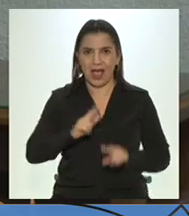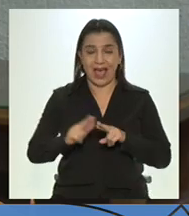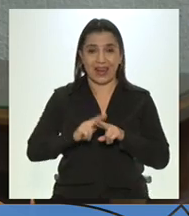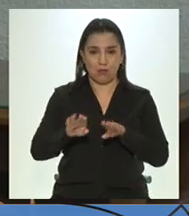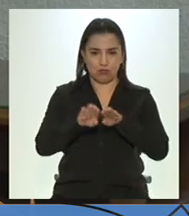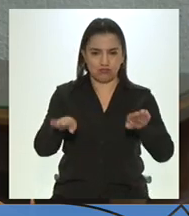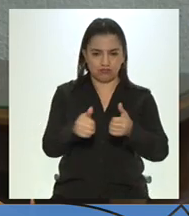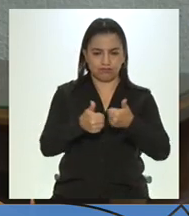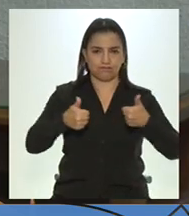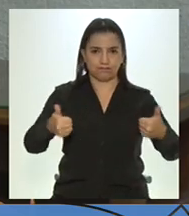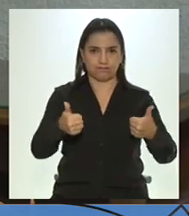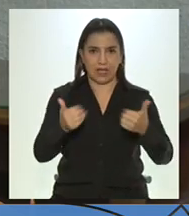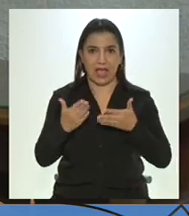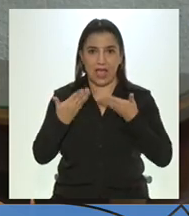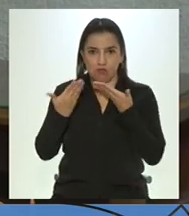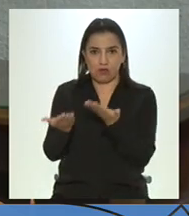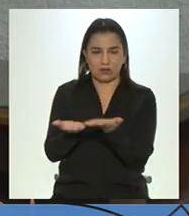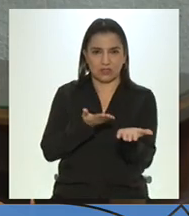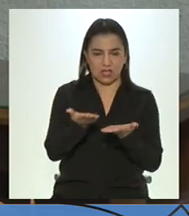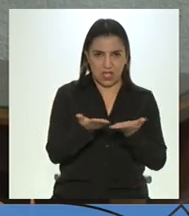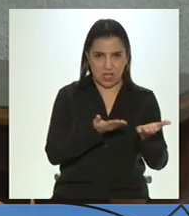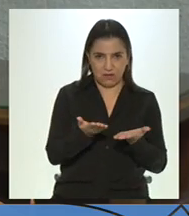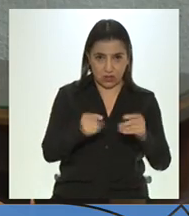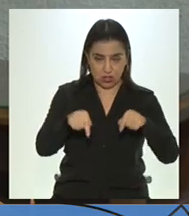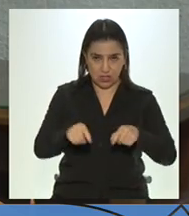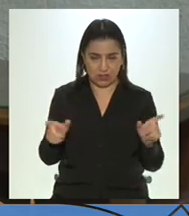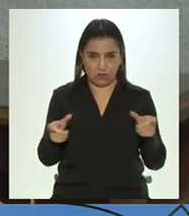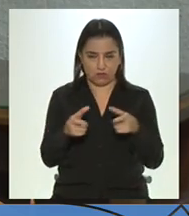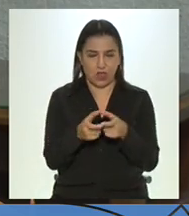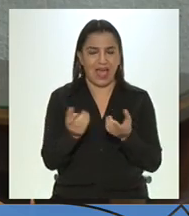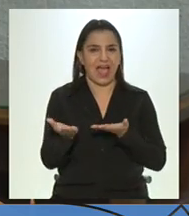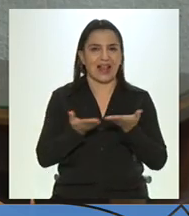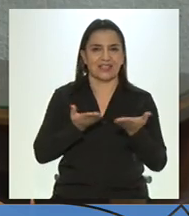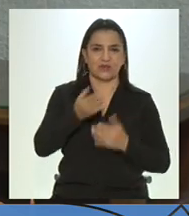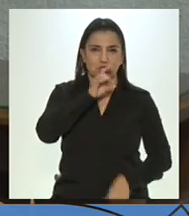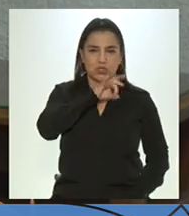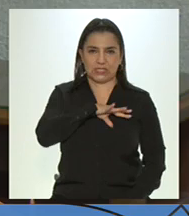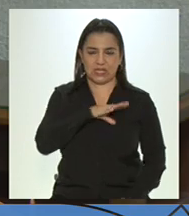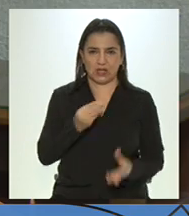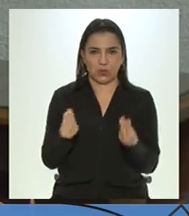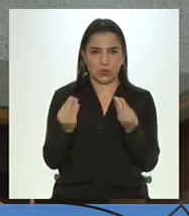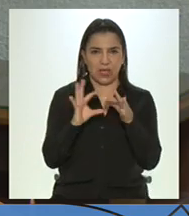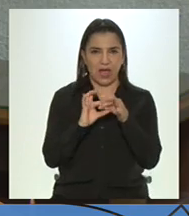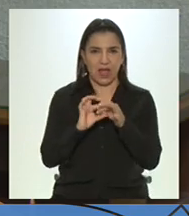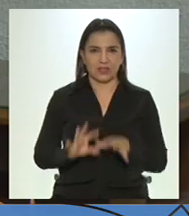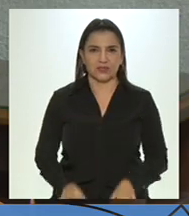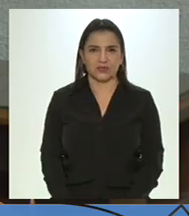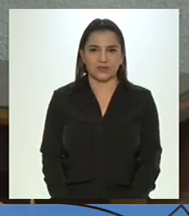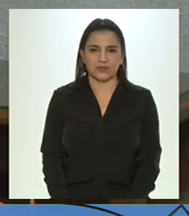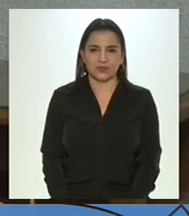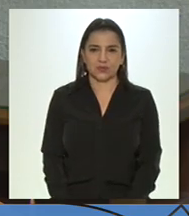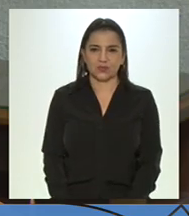al servicio de esta cooperación de esta corporación y al servicio de chile muchas gracias